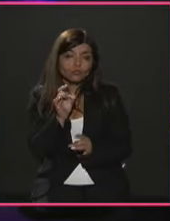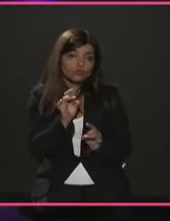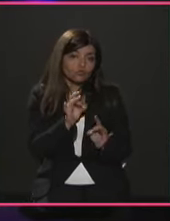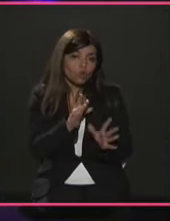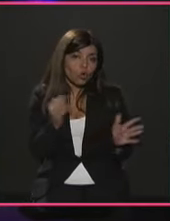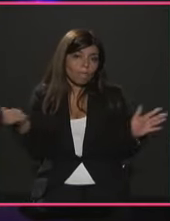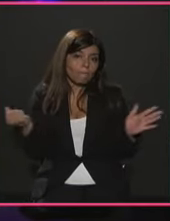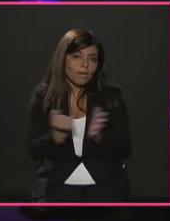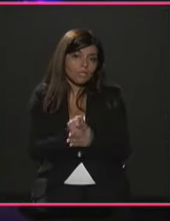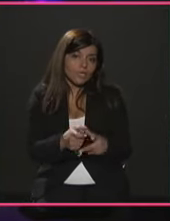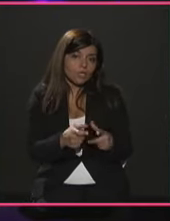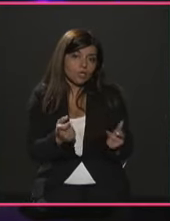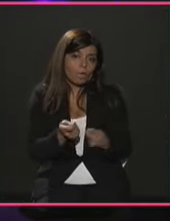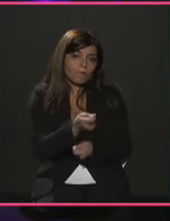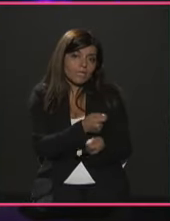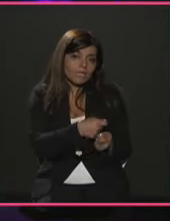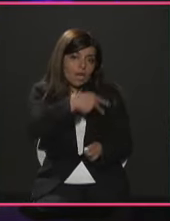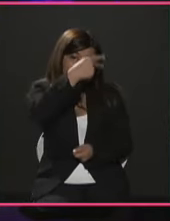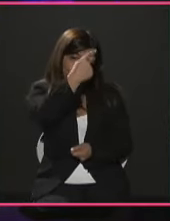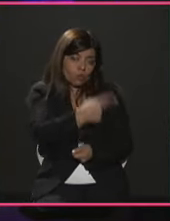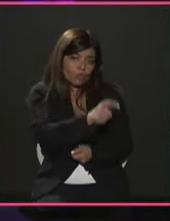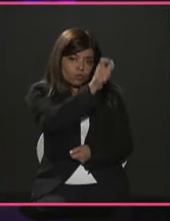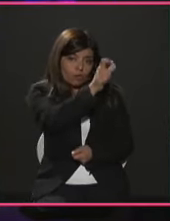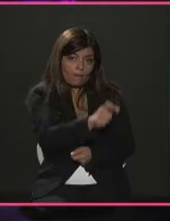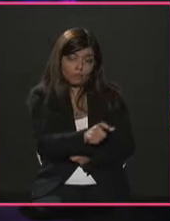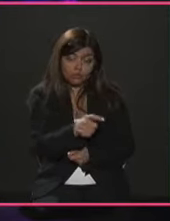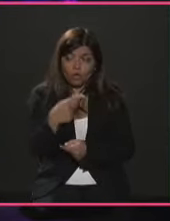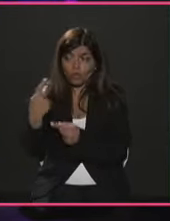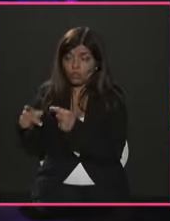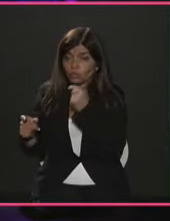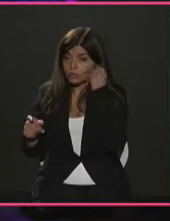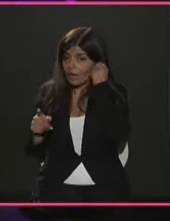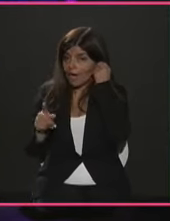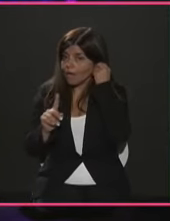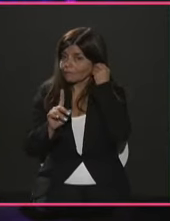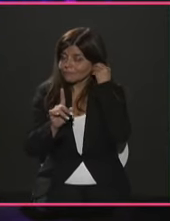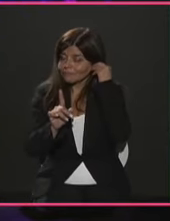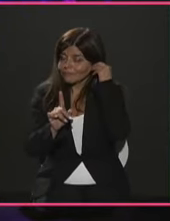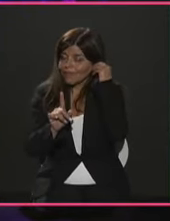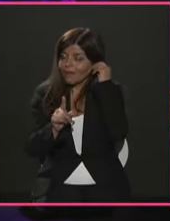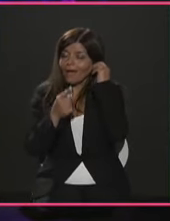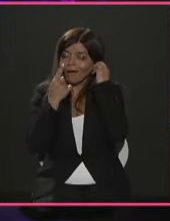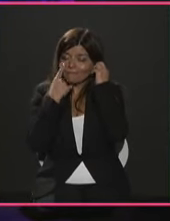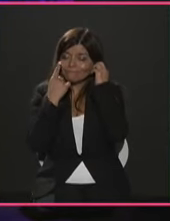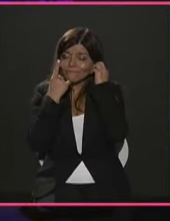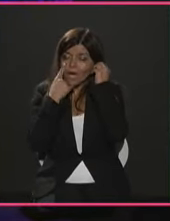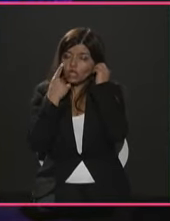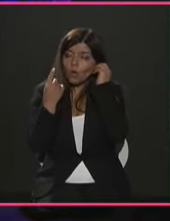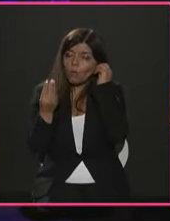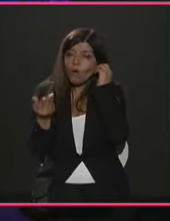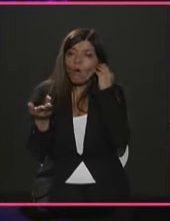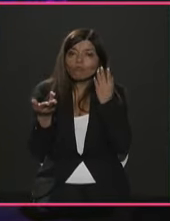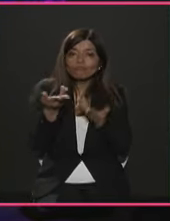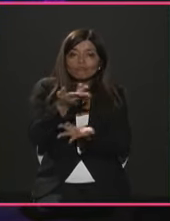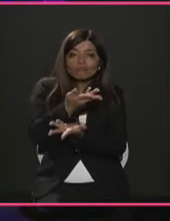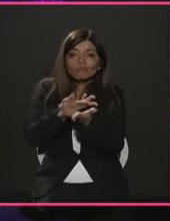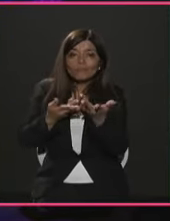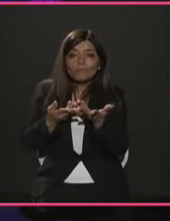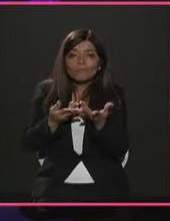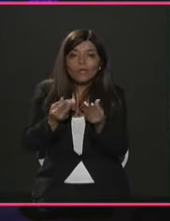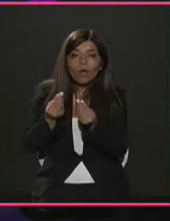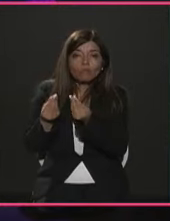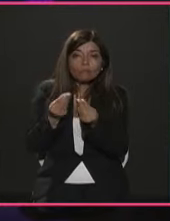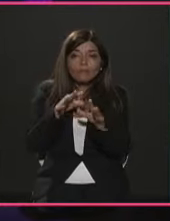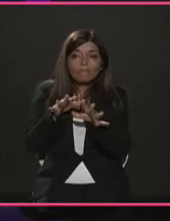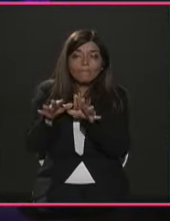patente que sea la propiedad de una persona o de otra pero tenemos que verlo como un bien común y es verdad que cuando hablo de